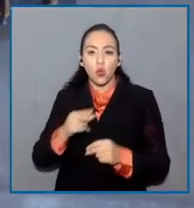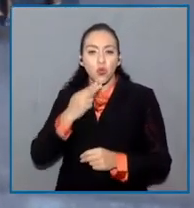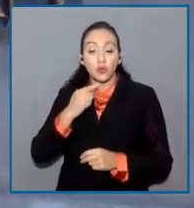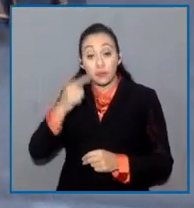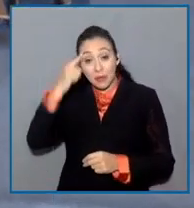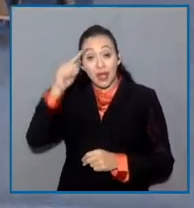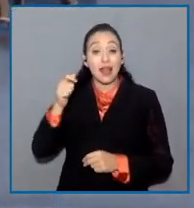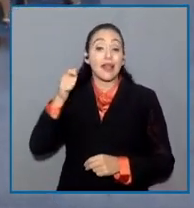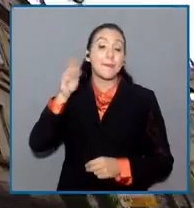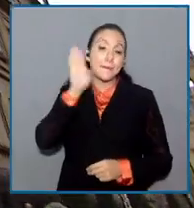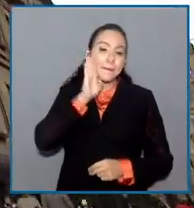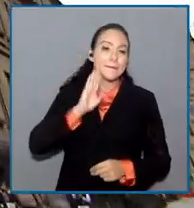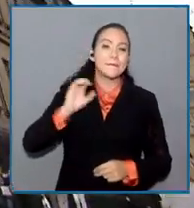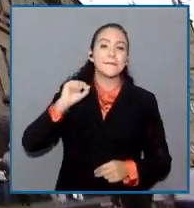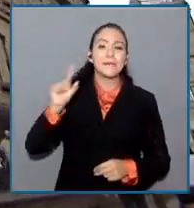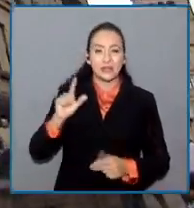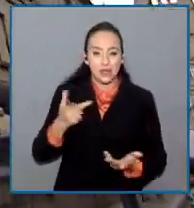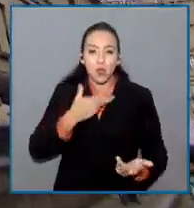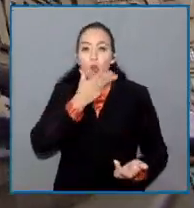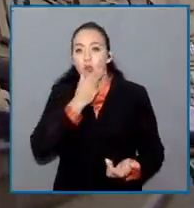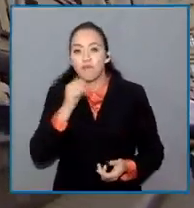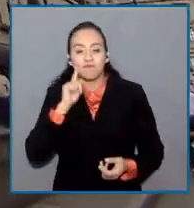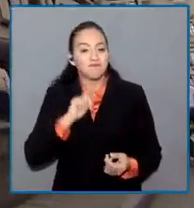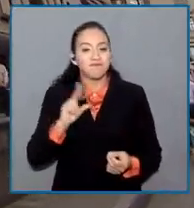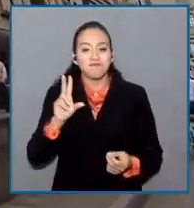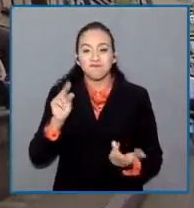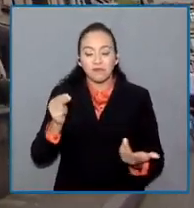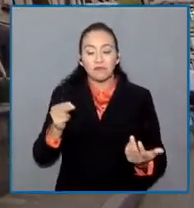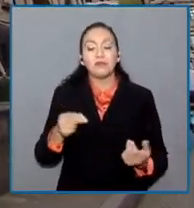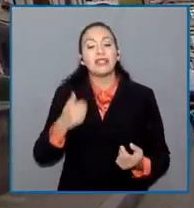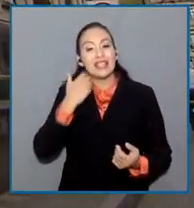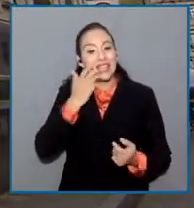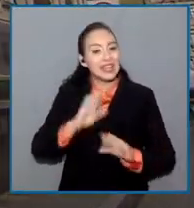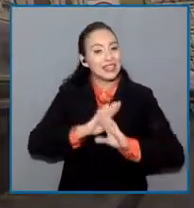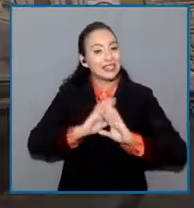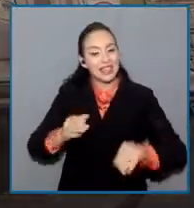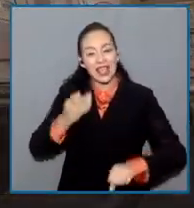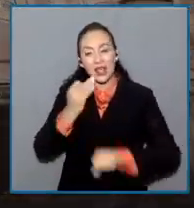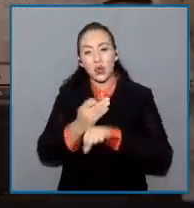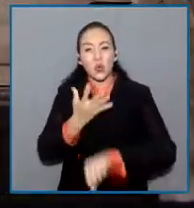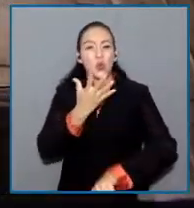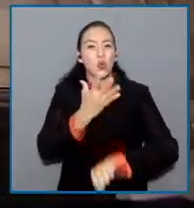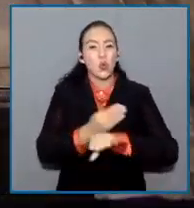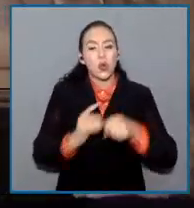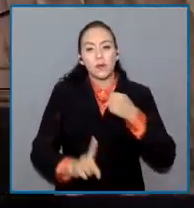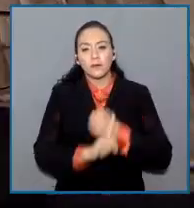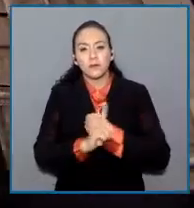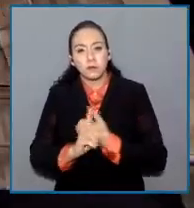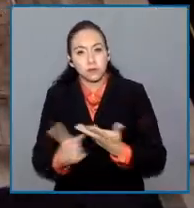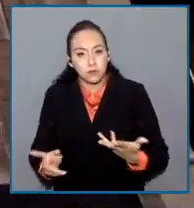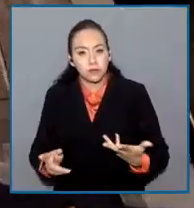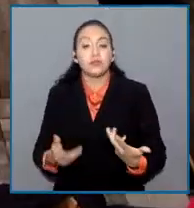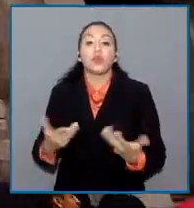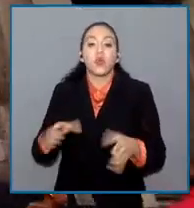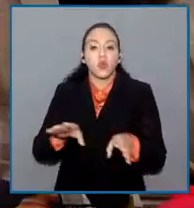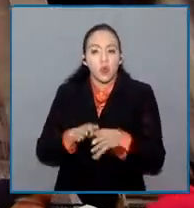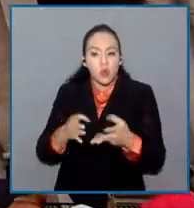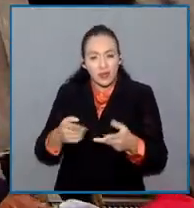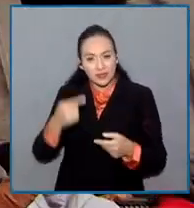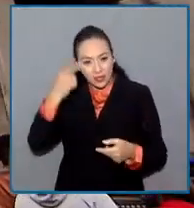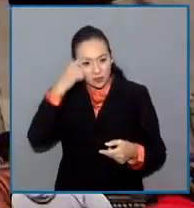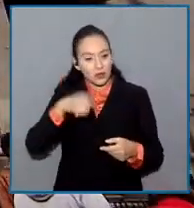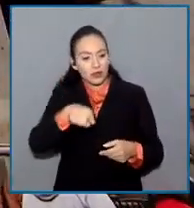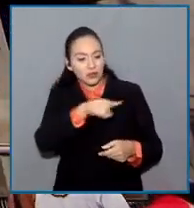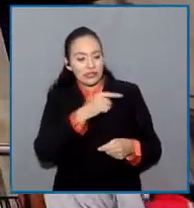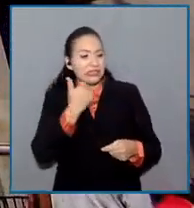Esto, subraya, con el deseo de poner final a la crisis constitucional en curso y la vuelta a la normalidad institucional de